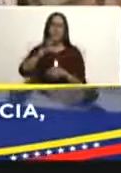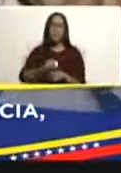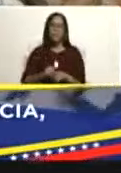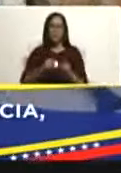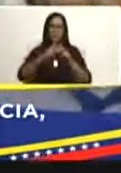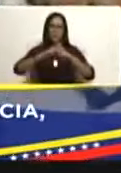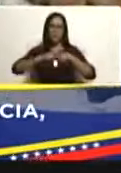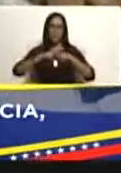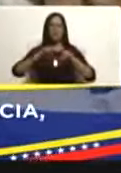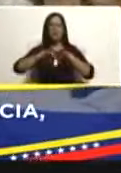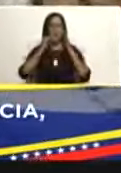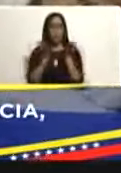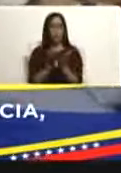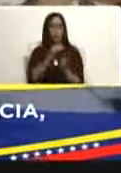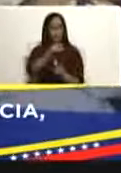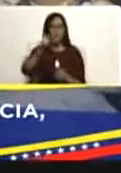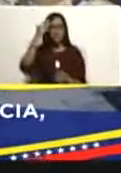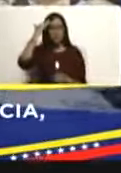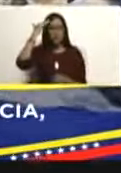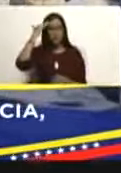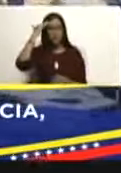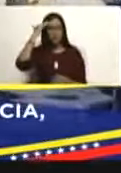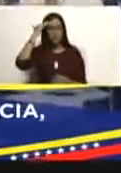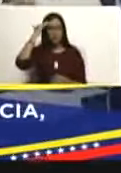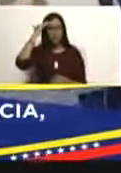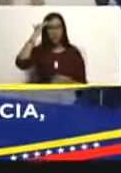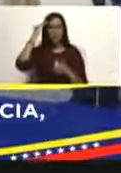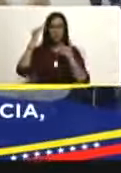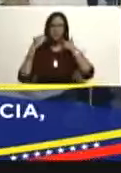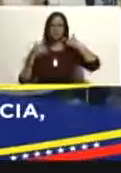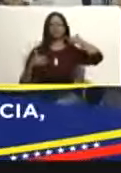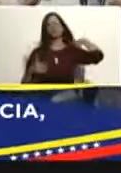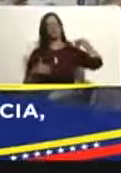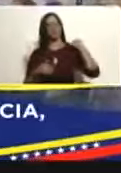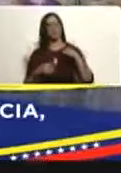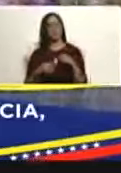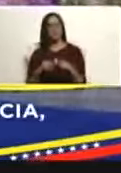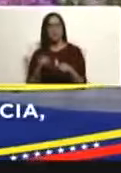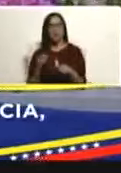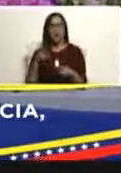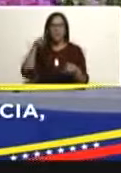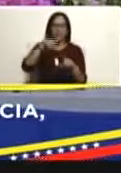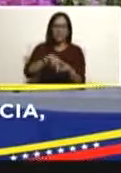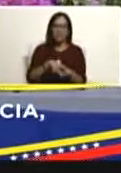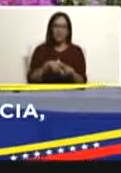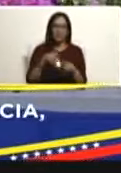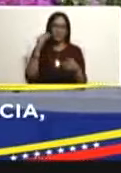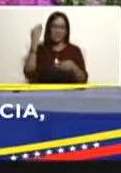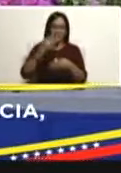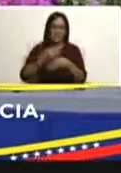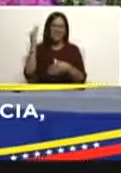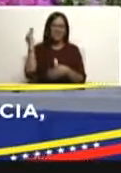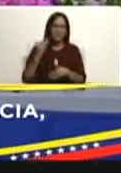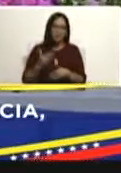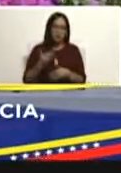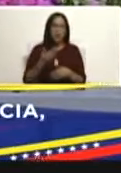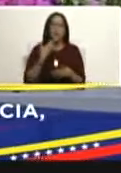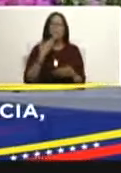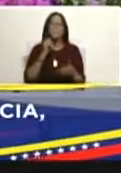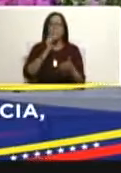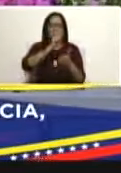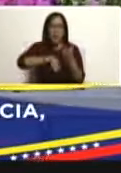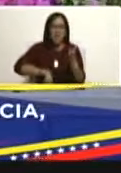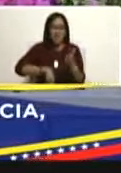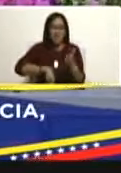en el mundo. ¿Ustedes lo sabían? Lo saben. Que la persecución de las sanciones nos prohíbe comprar los repuestos